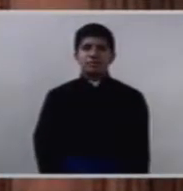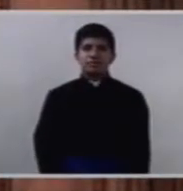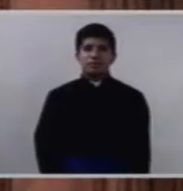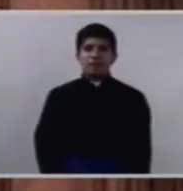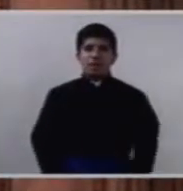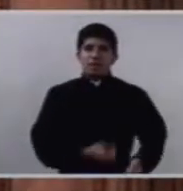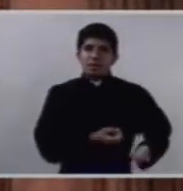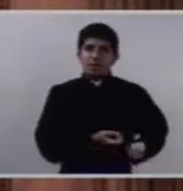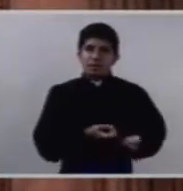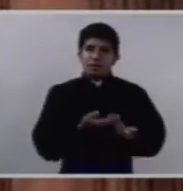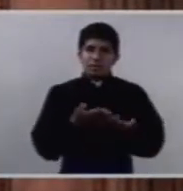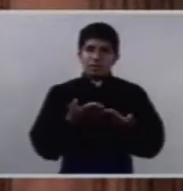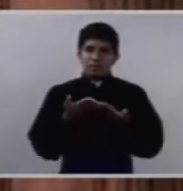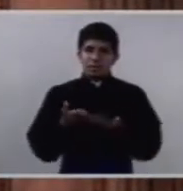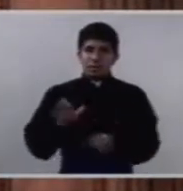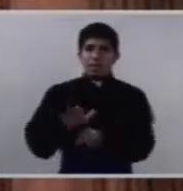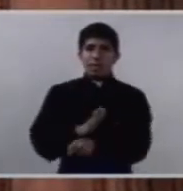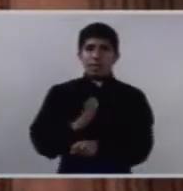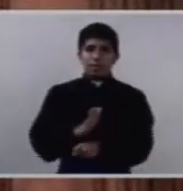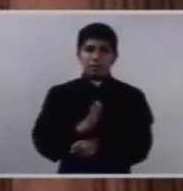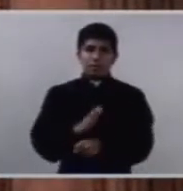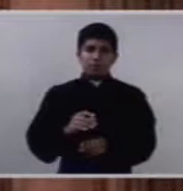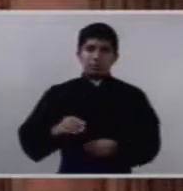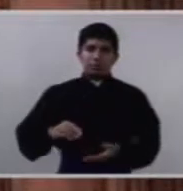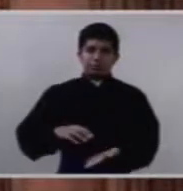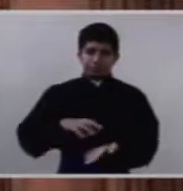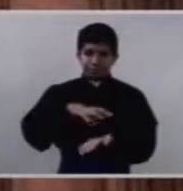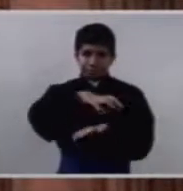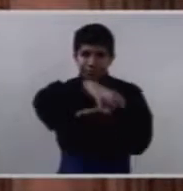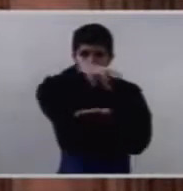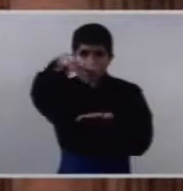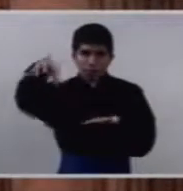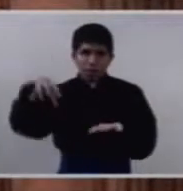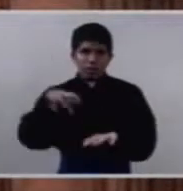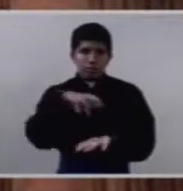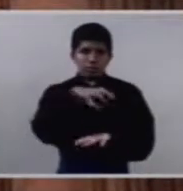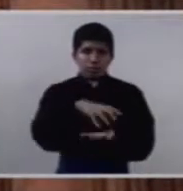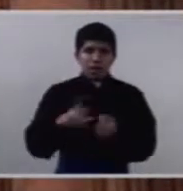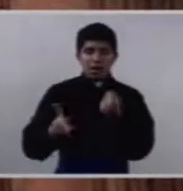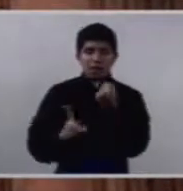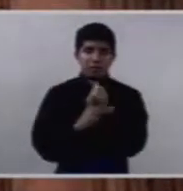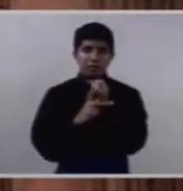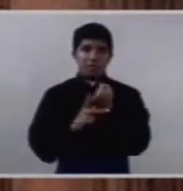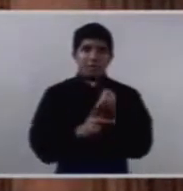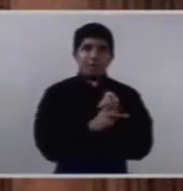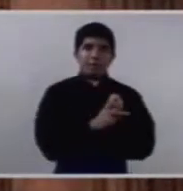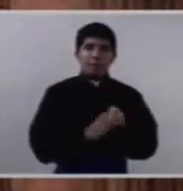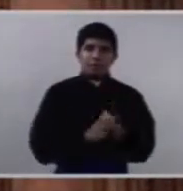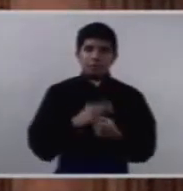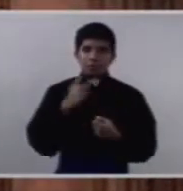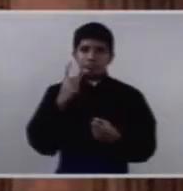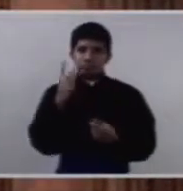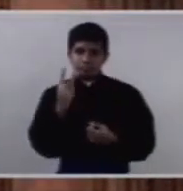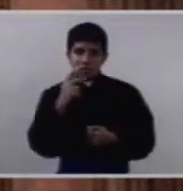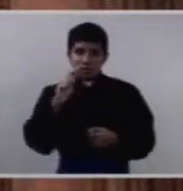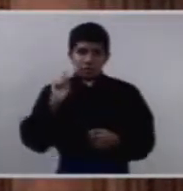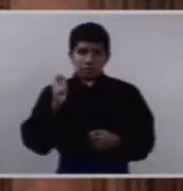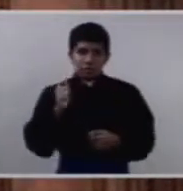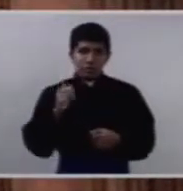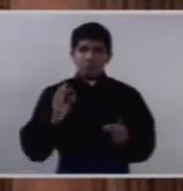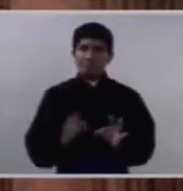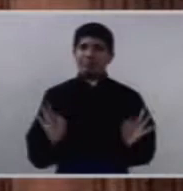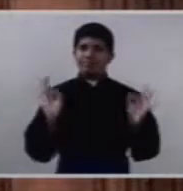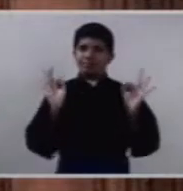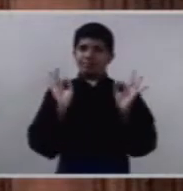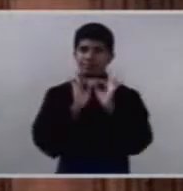llevan por las ciudades, por los países, dos signos muy importantes